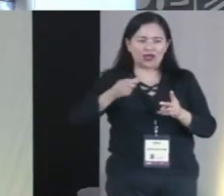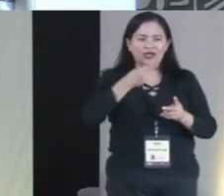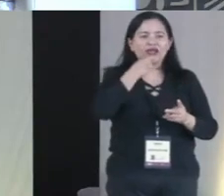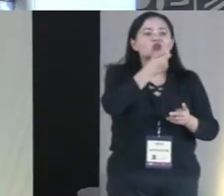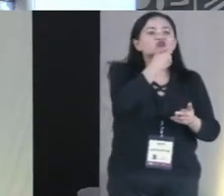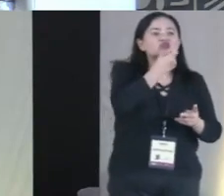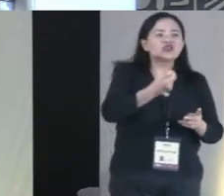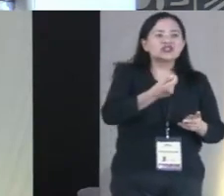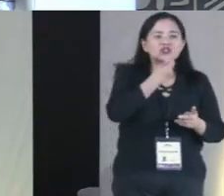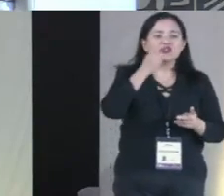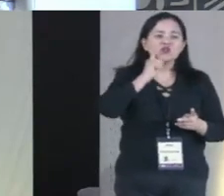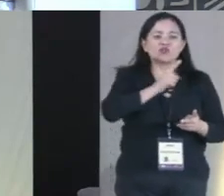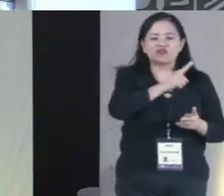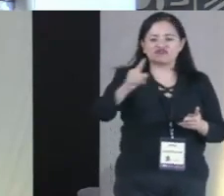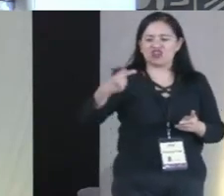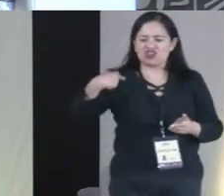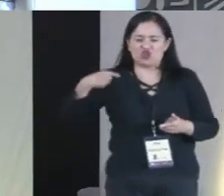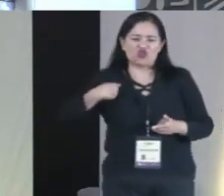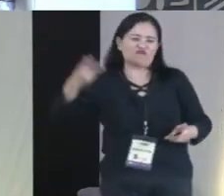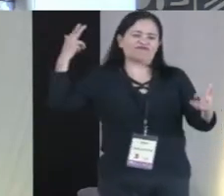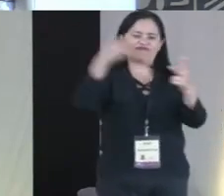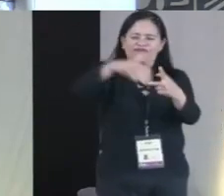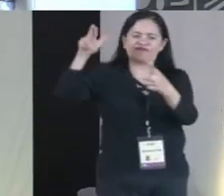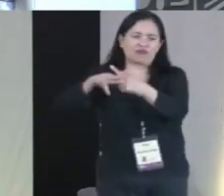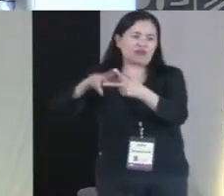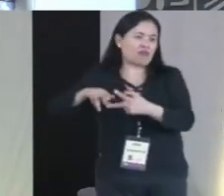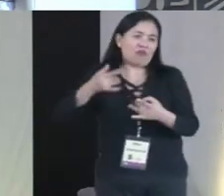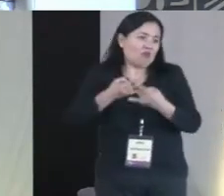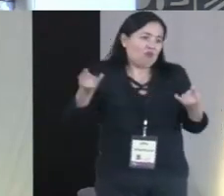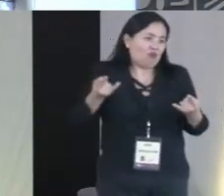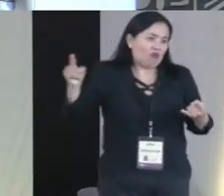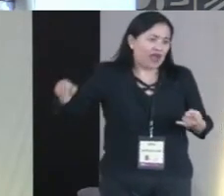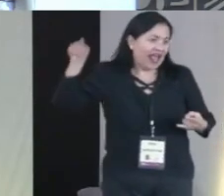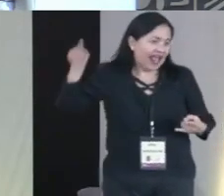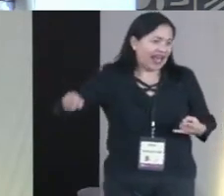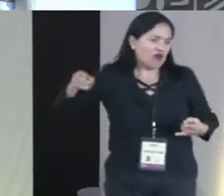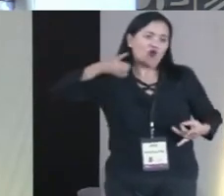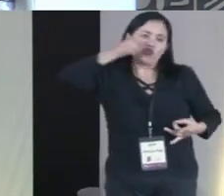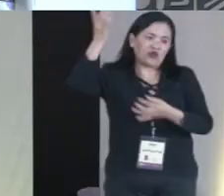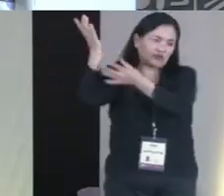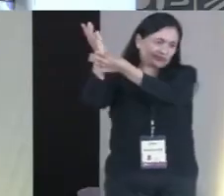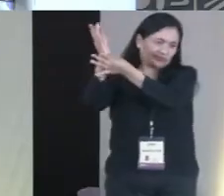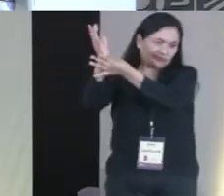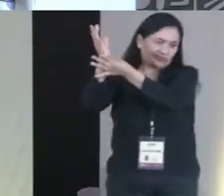que él empezó a matarlos. Él. No es la historia oficial.